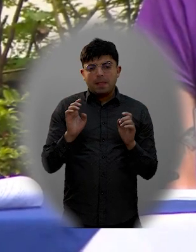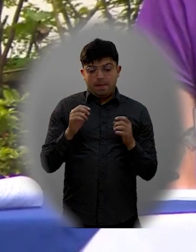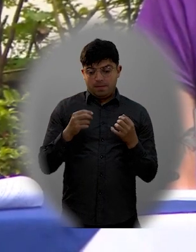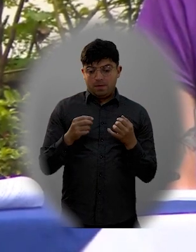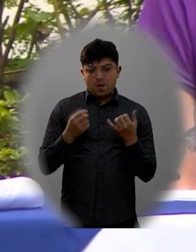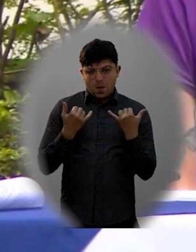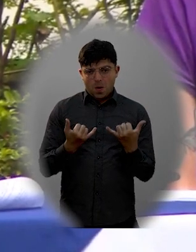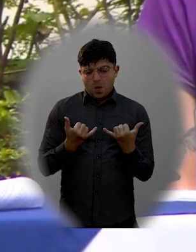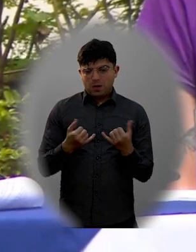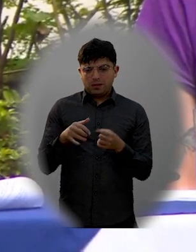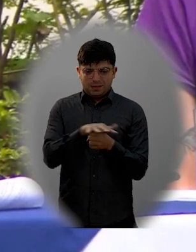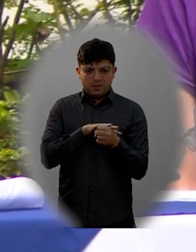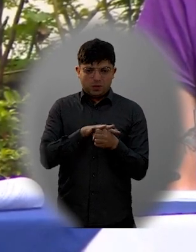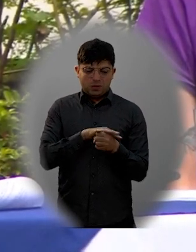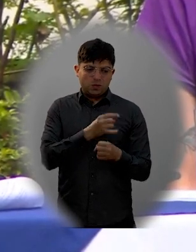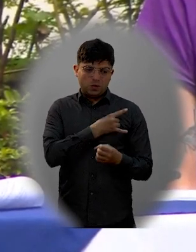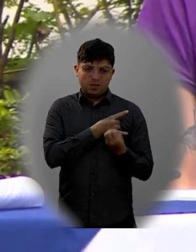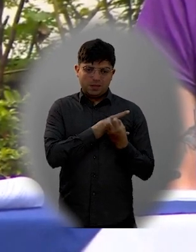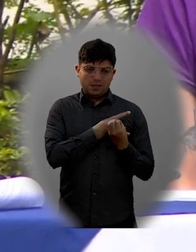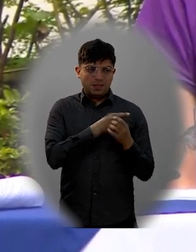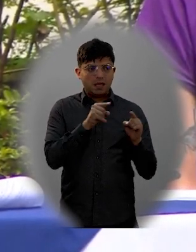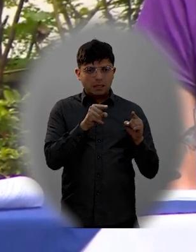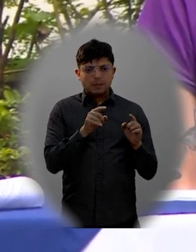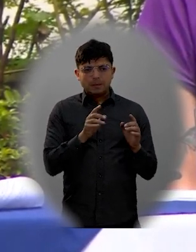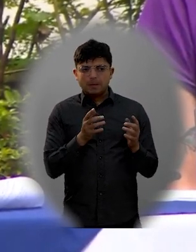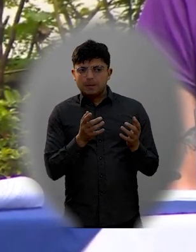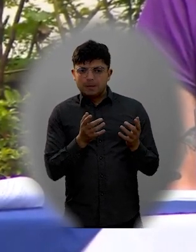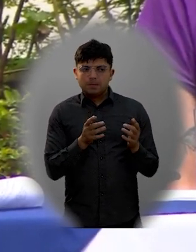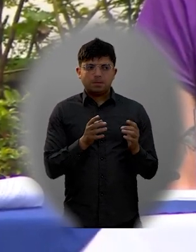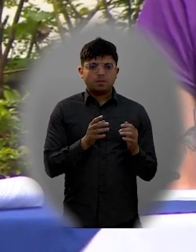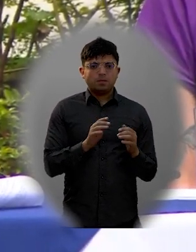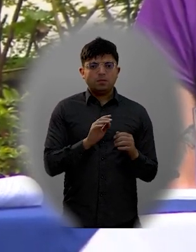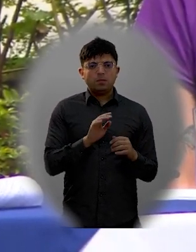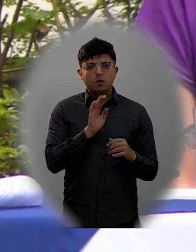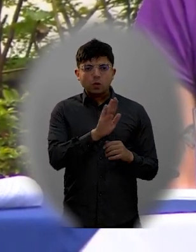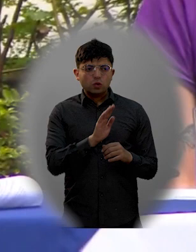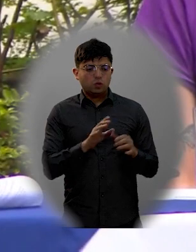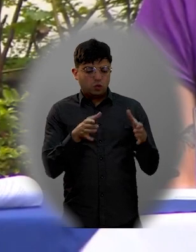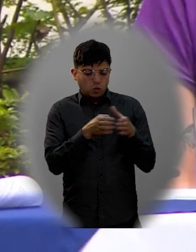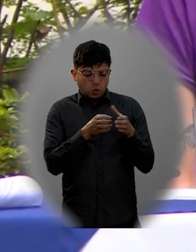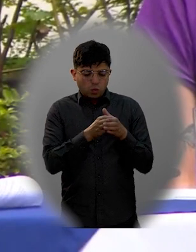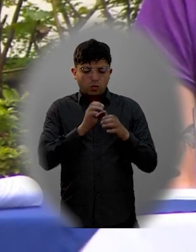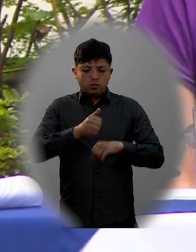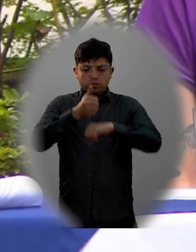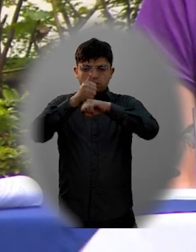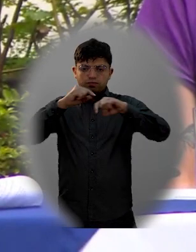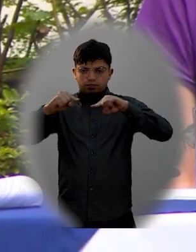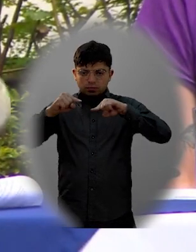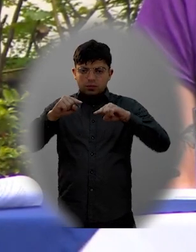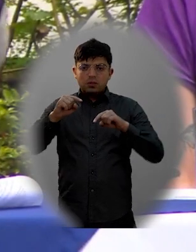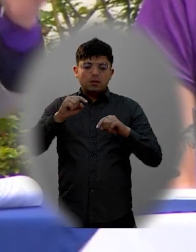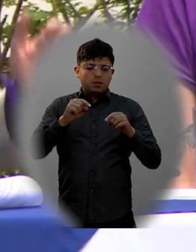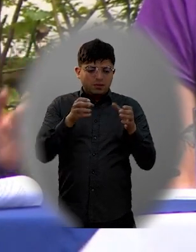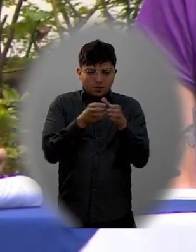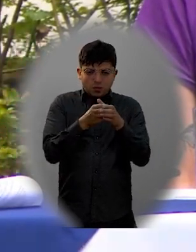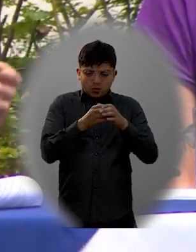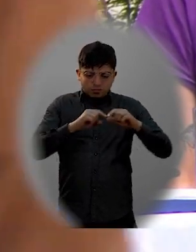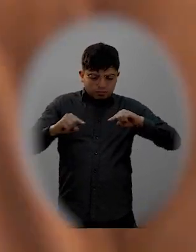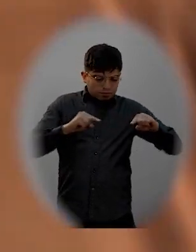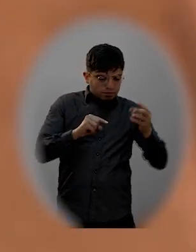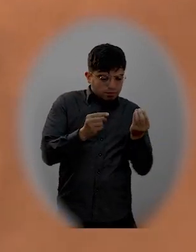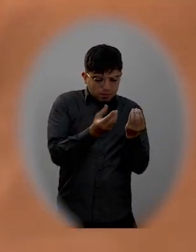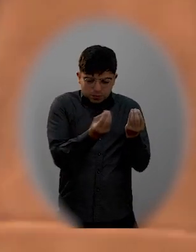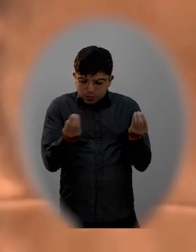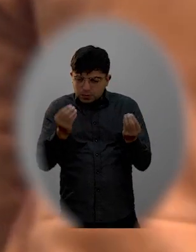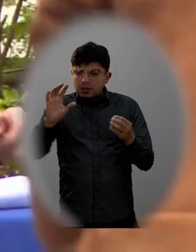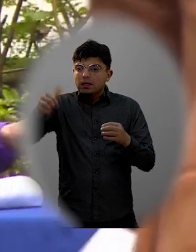como el que está pasando la universidad, con su equipo directivo, con su rector y con todas estas comunidades